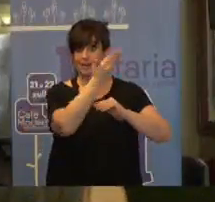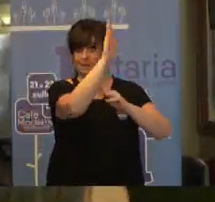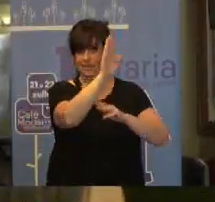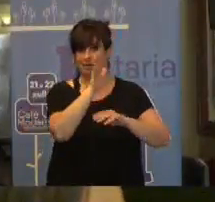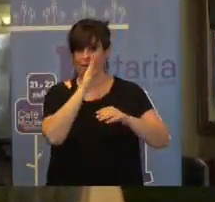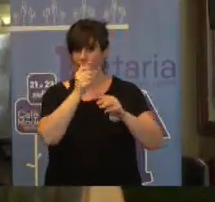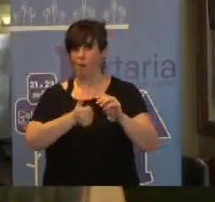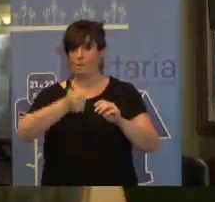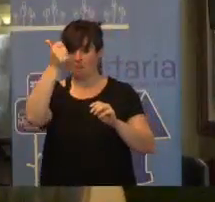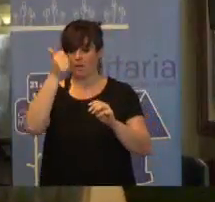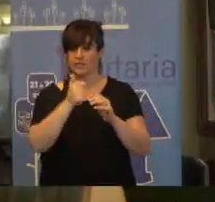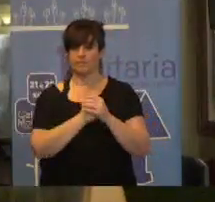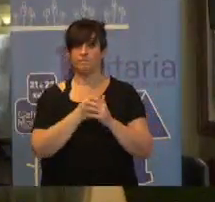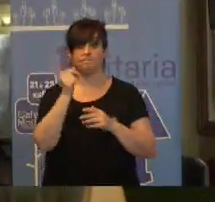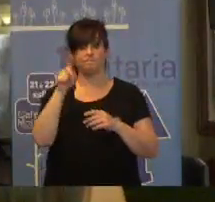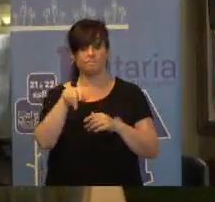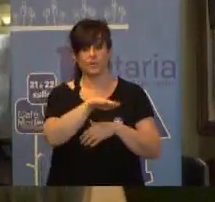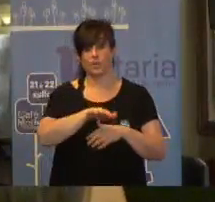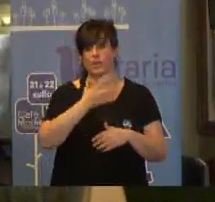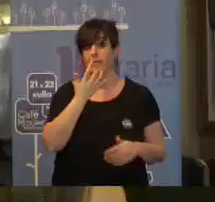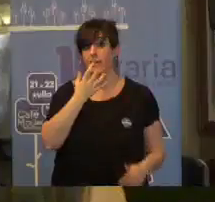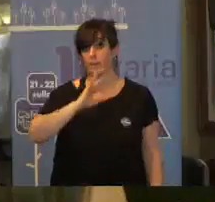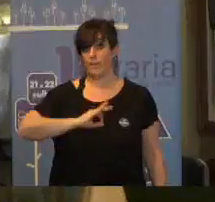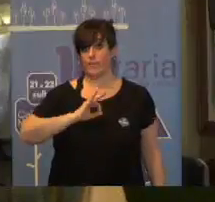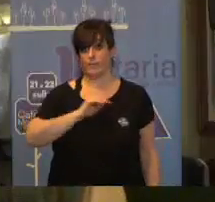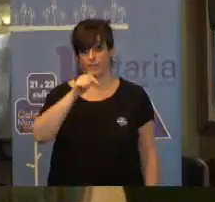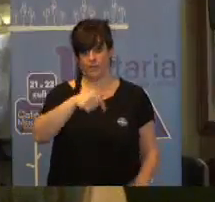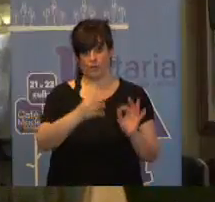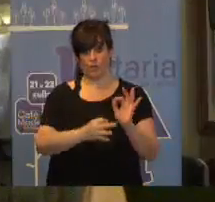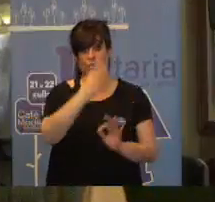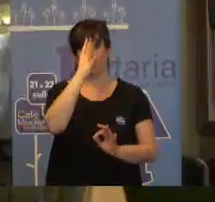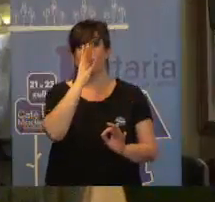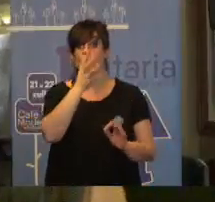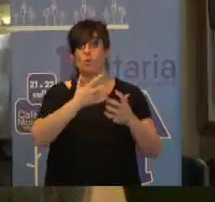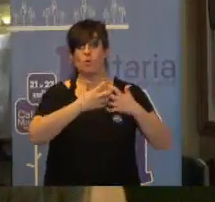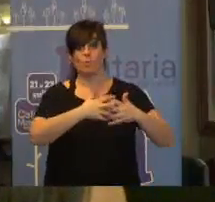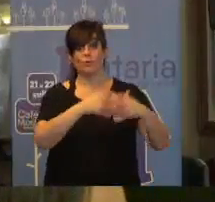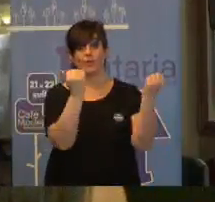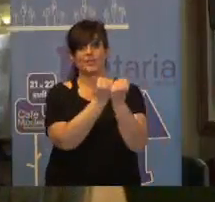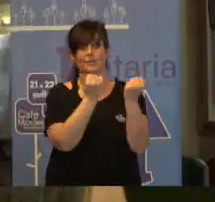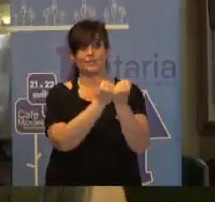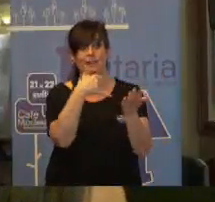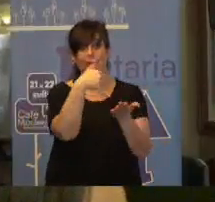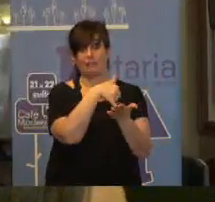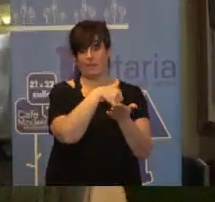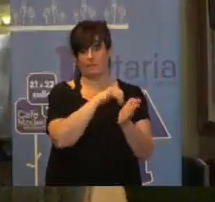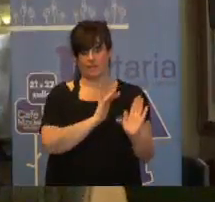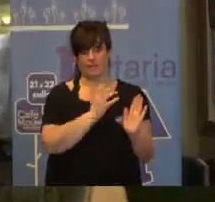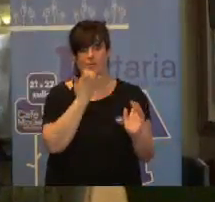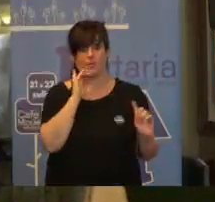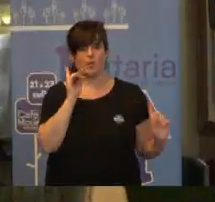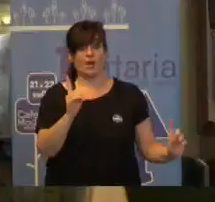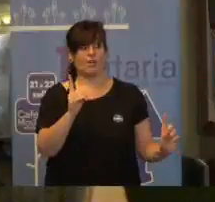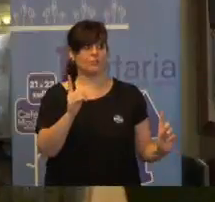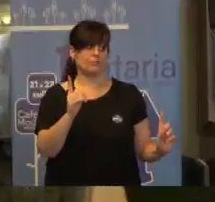que en sitios como Pontevedra, por exemplo, tivemos a sorte de que os motores auxiliares eran moi débiles, non? Se non, o mellor tampouco teríamos marea, non?